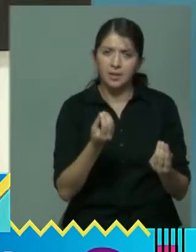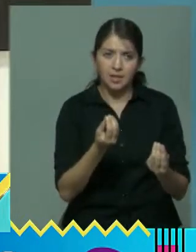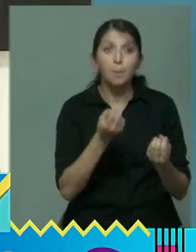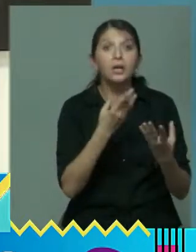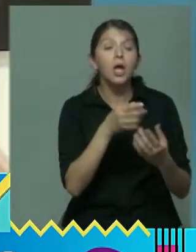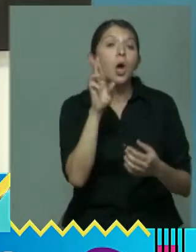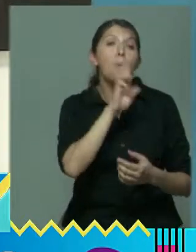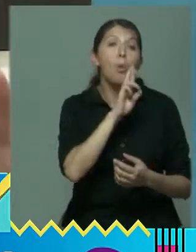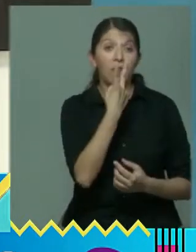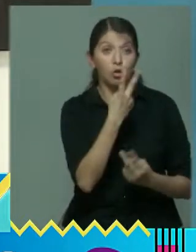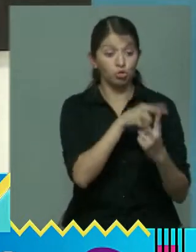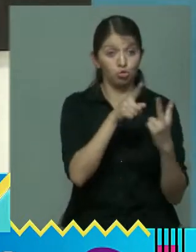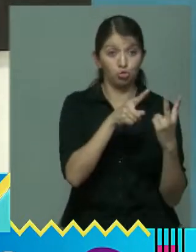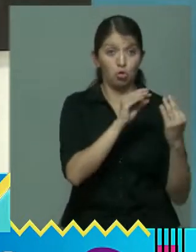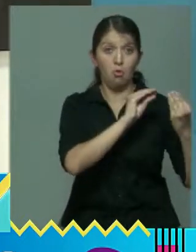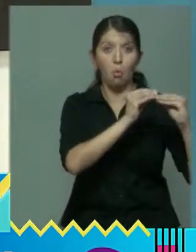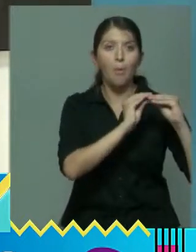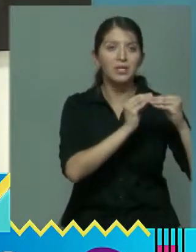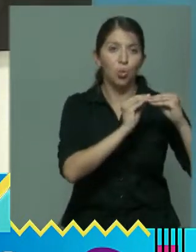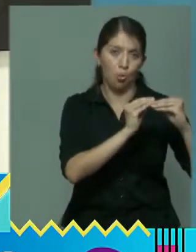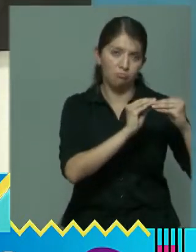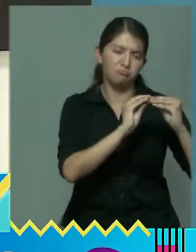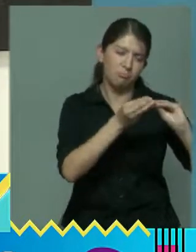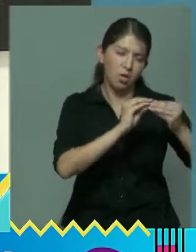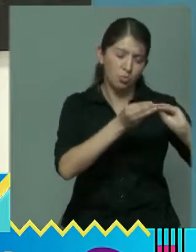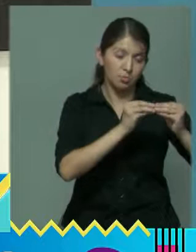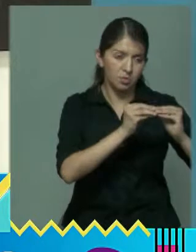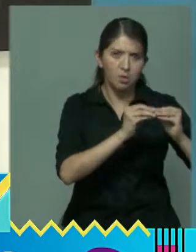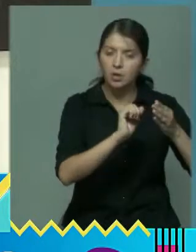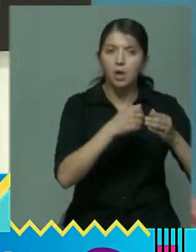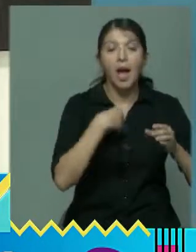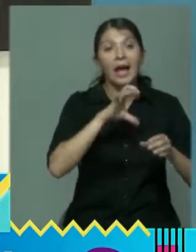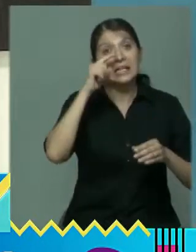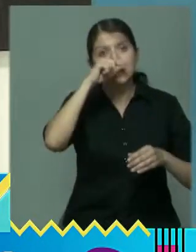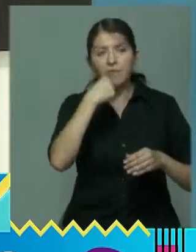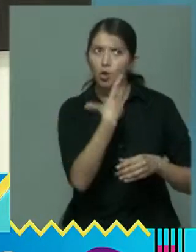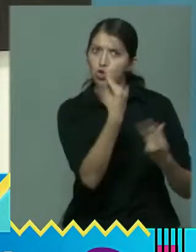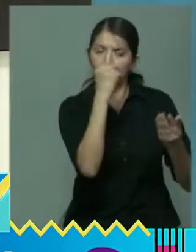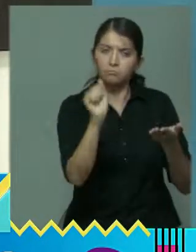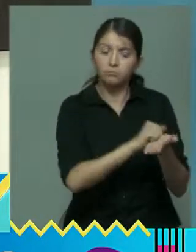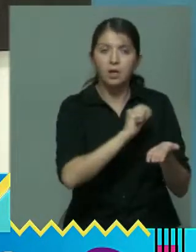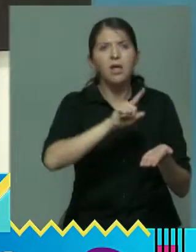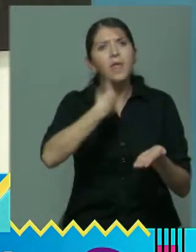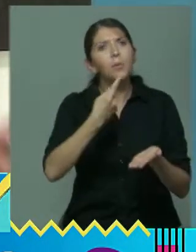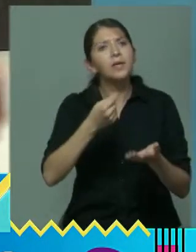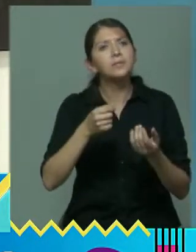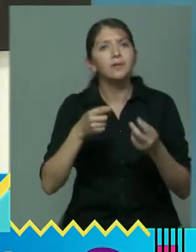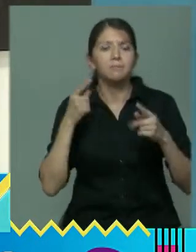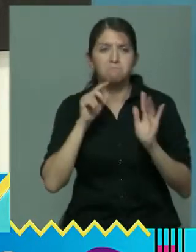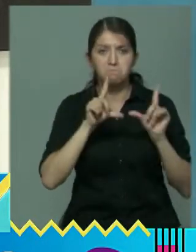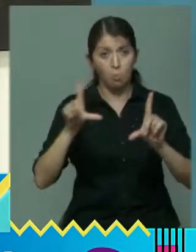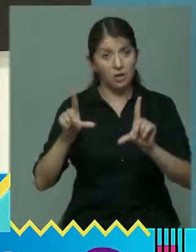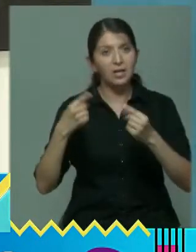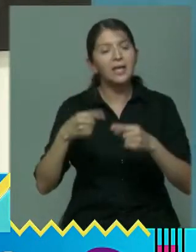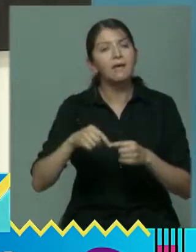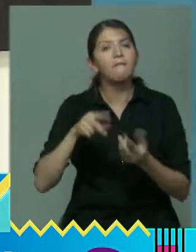hablábamos al principio de la hipocresía de nuestra sociedad en ciertas cosas. ¿Cómo se manejan o sea, cómo se puede